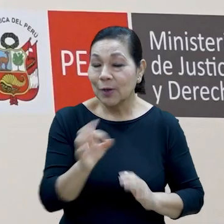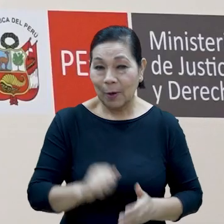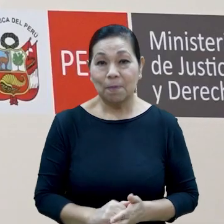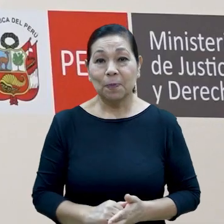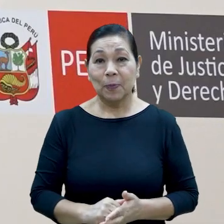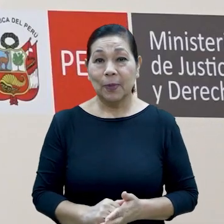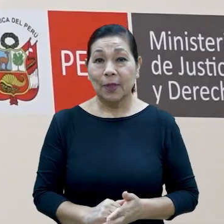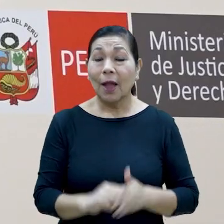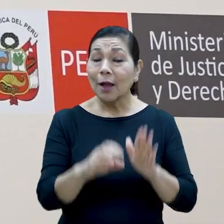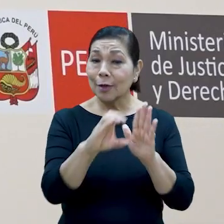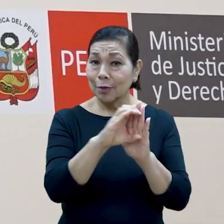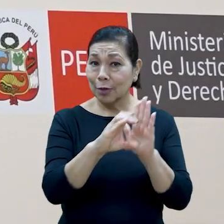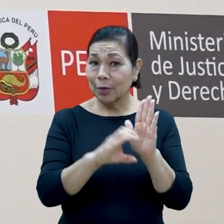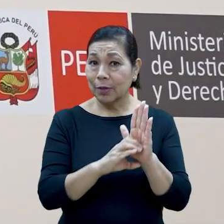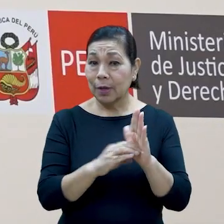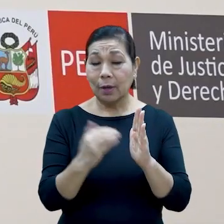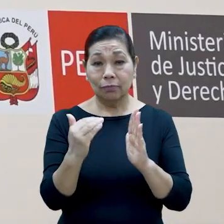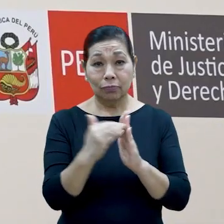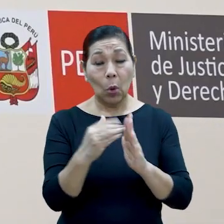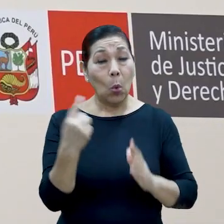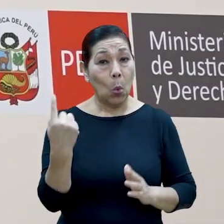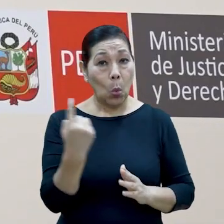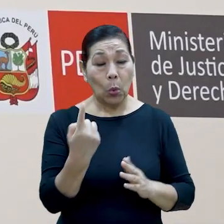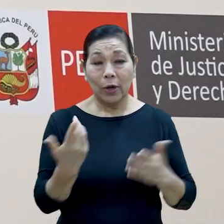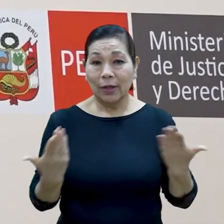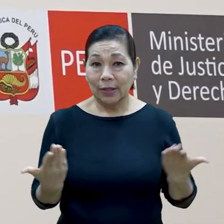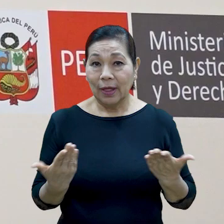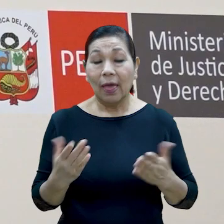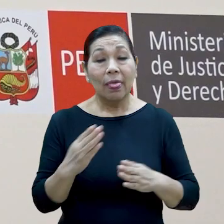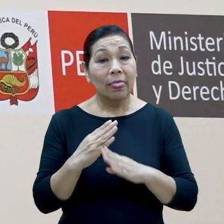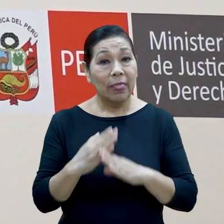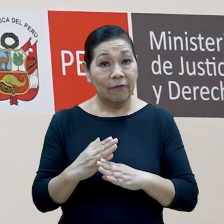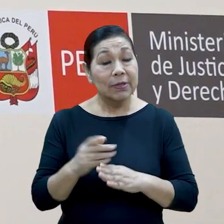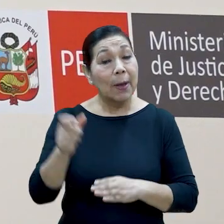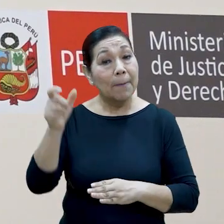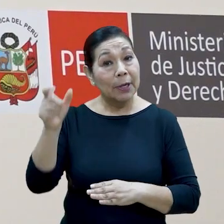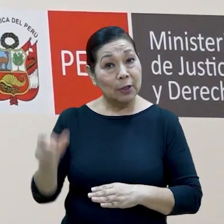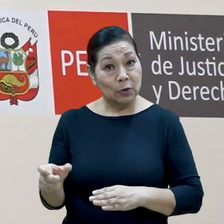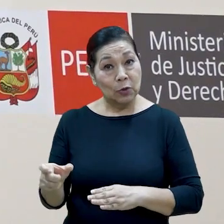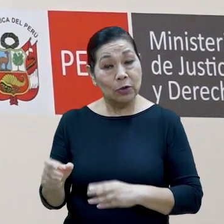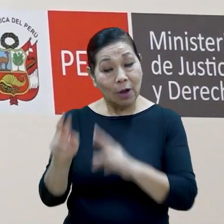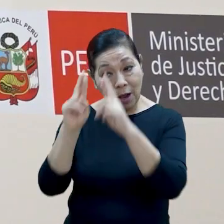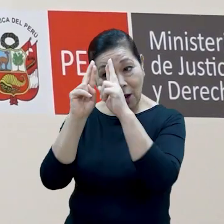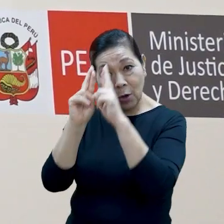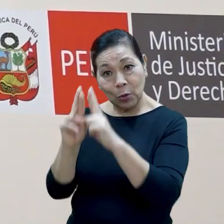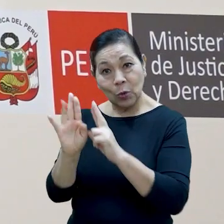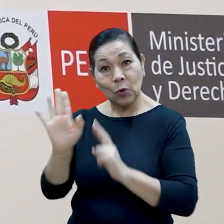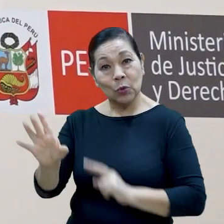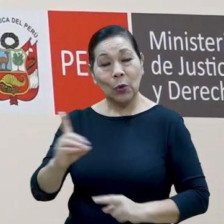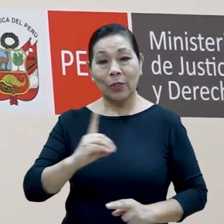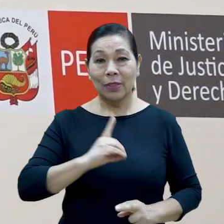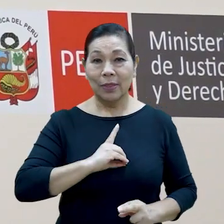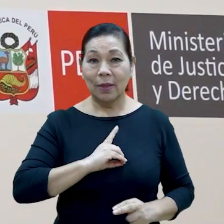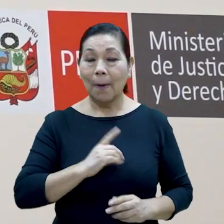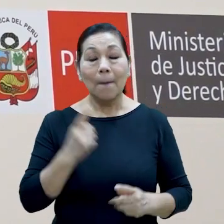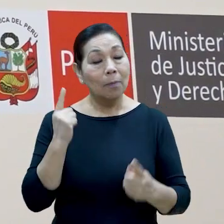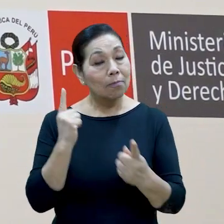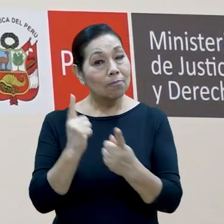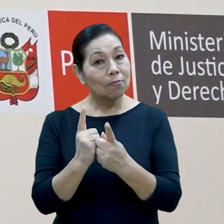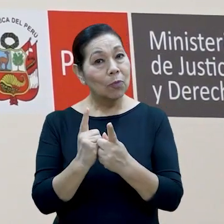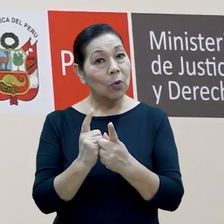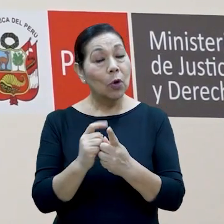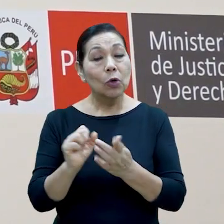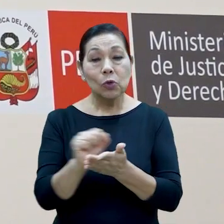no. La Constitución, en su artículo primero, establece que la defensa de la persona humana y el respeto a su dignidad son el